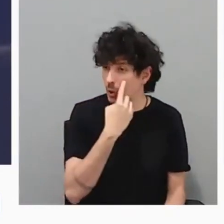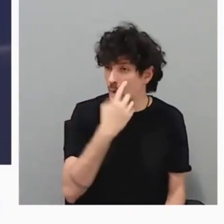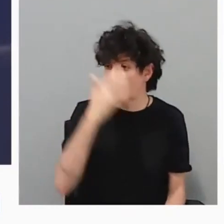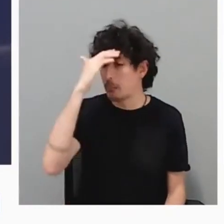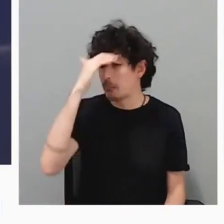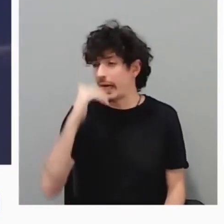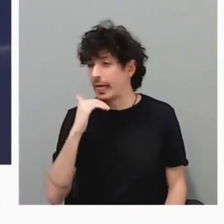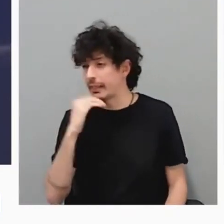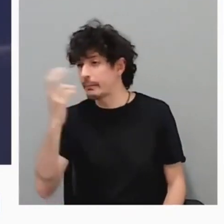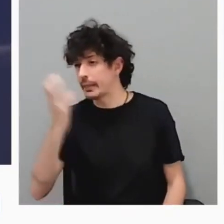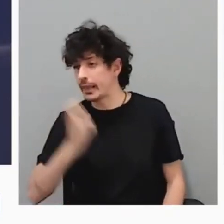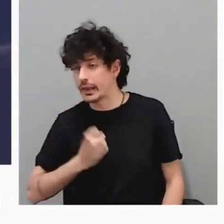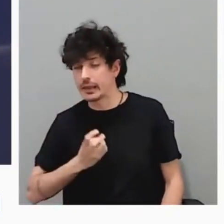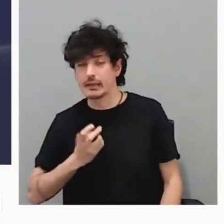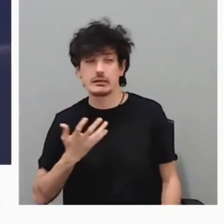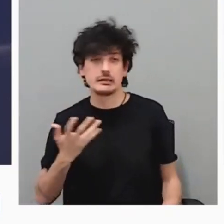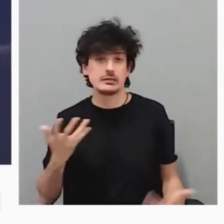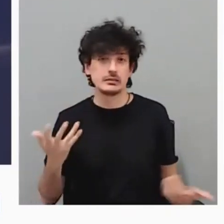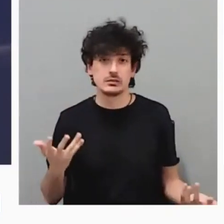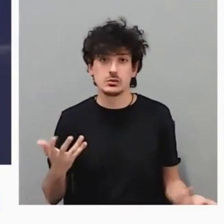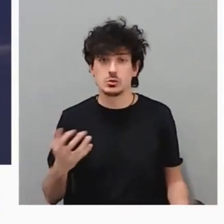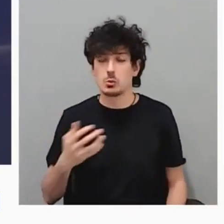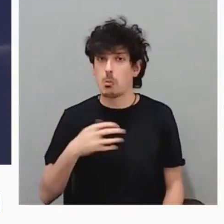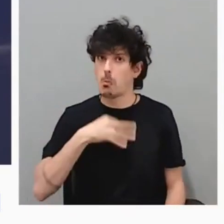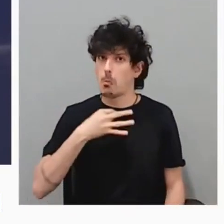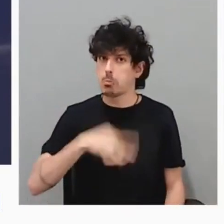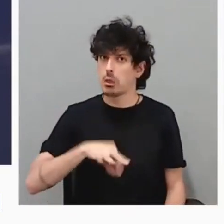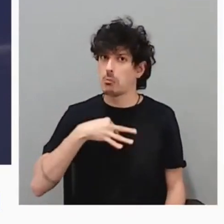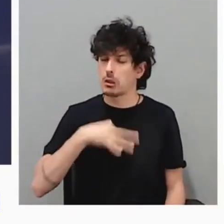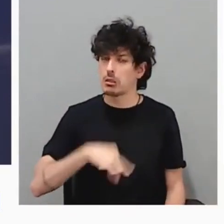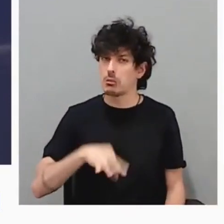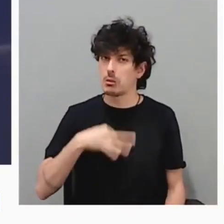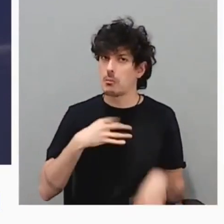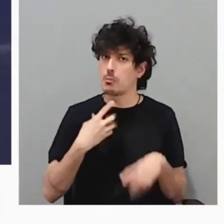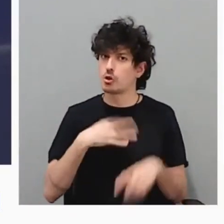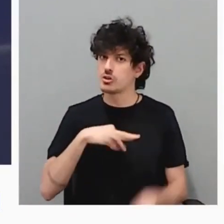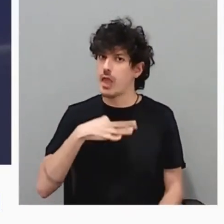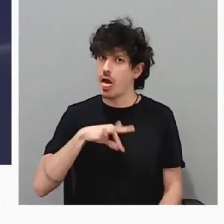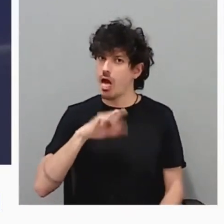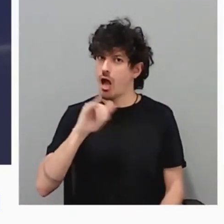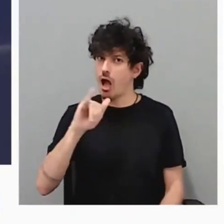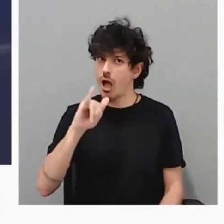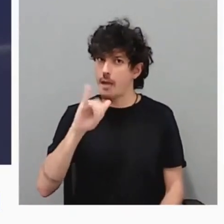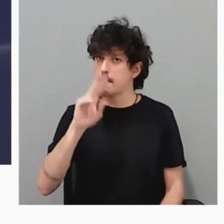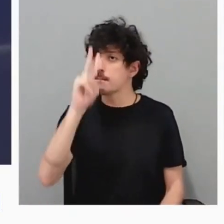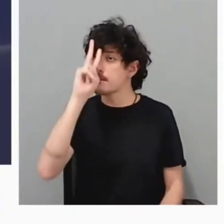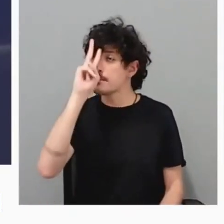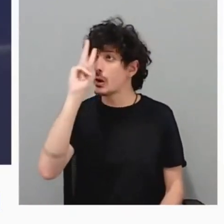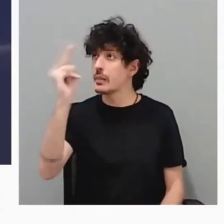creo que hay posibilidades enormes para hacer cosas. Creo que hay un cambio de mentalidad